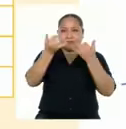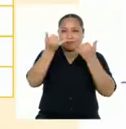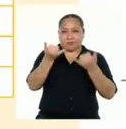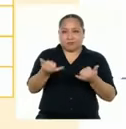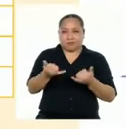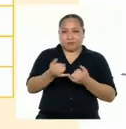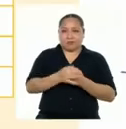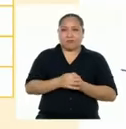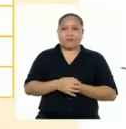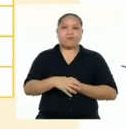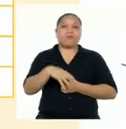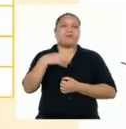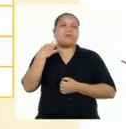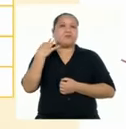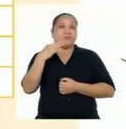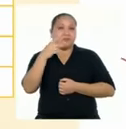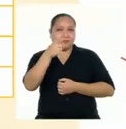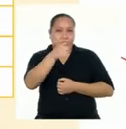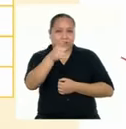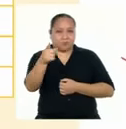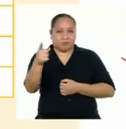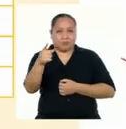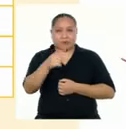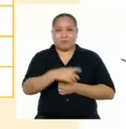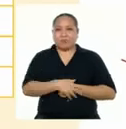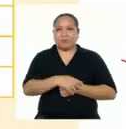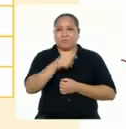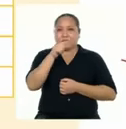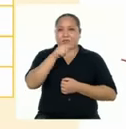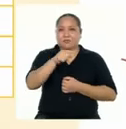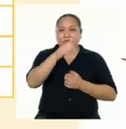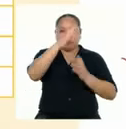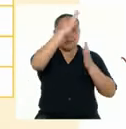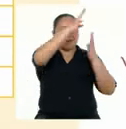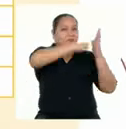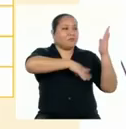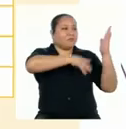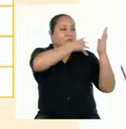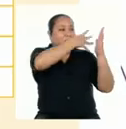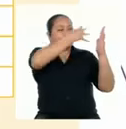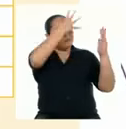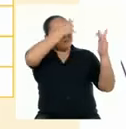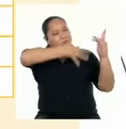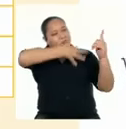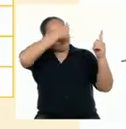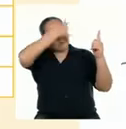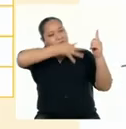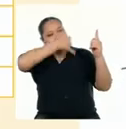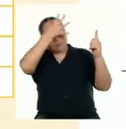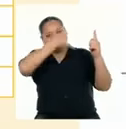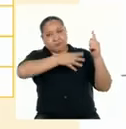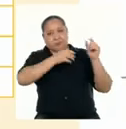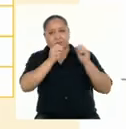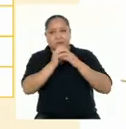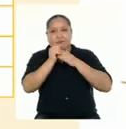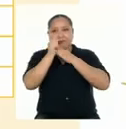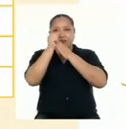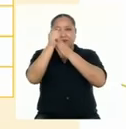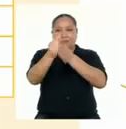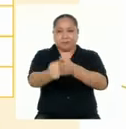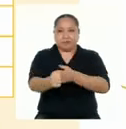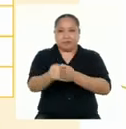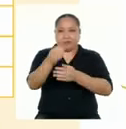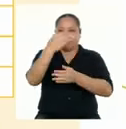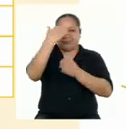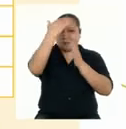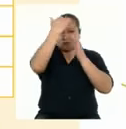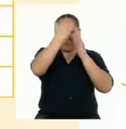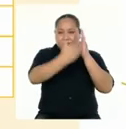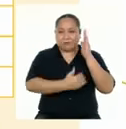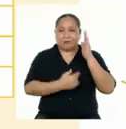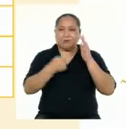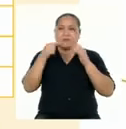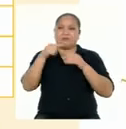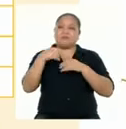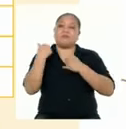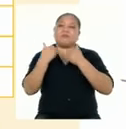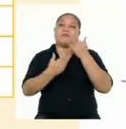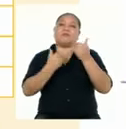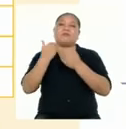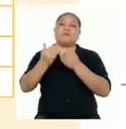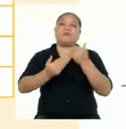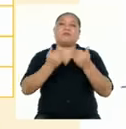Ahora, como siempre, estos son los criterios de evaluación que nos guiarán a lo largo de todo